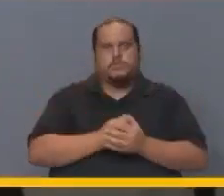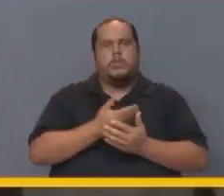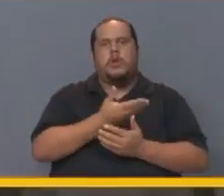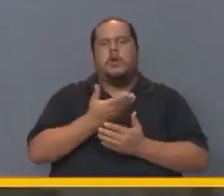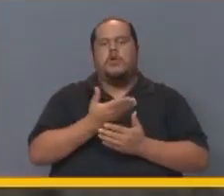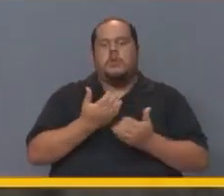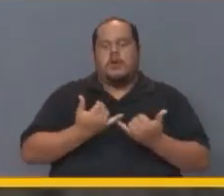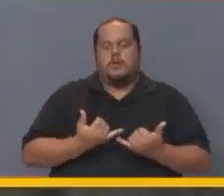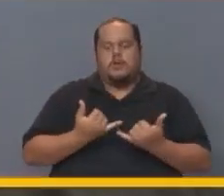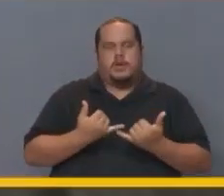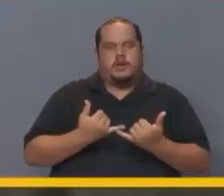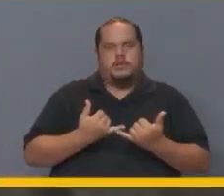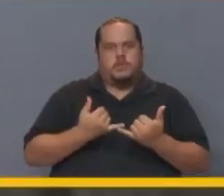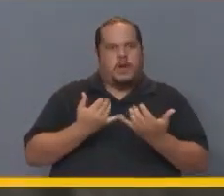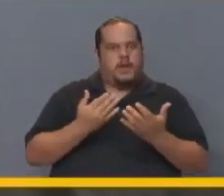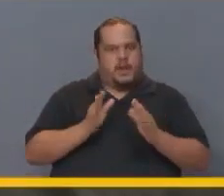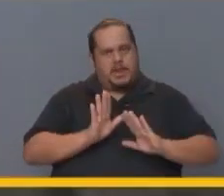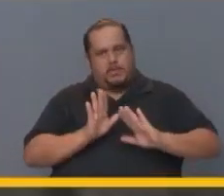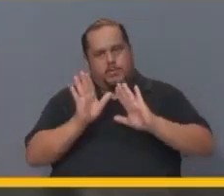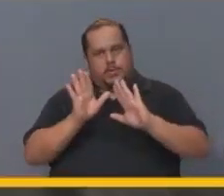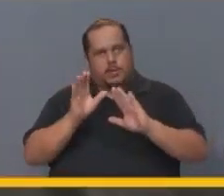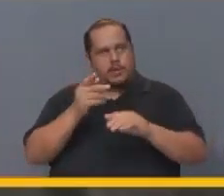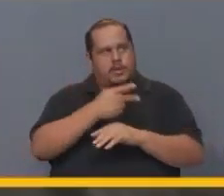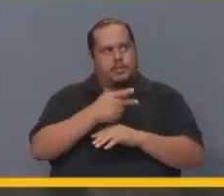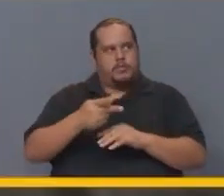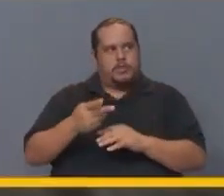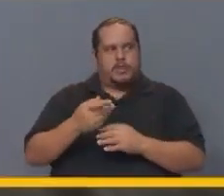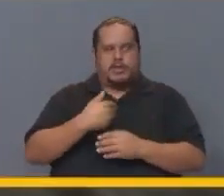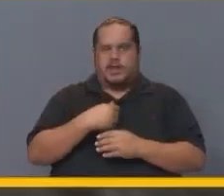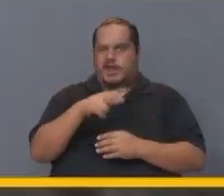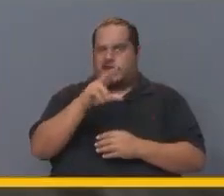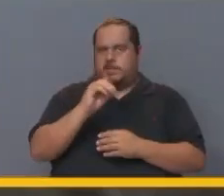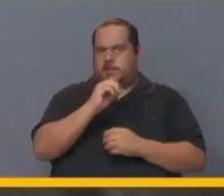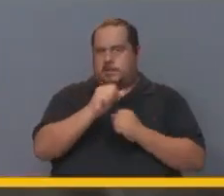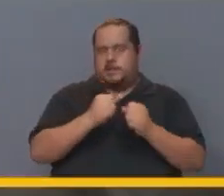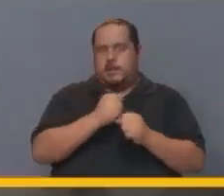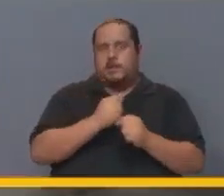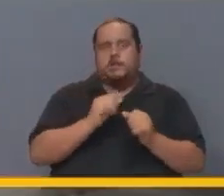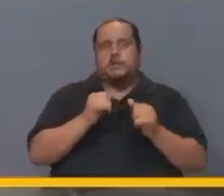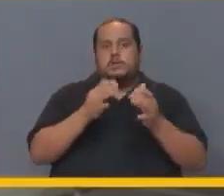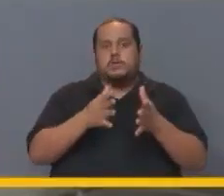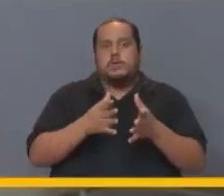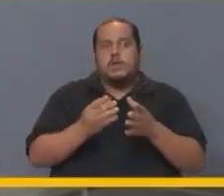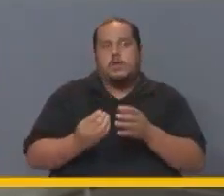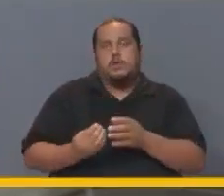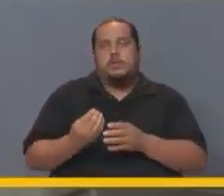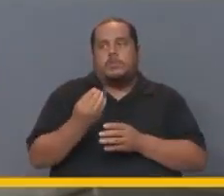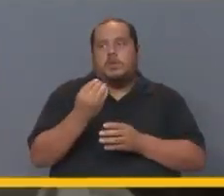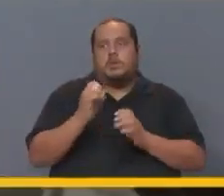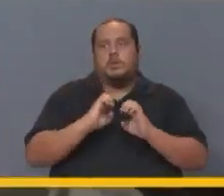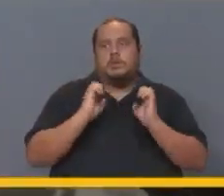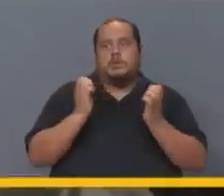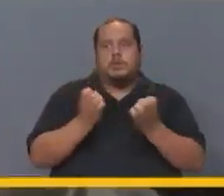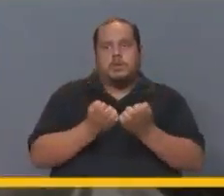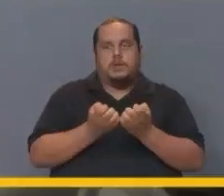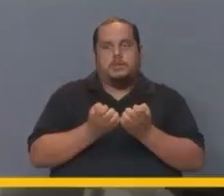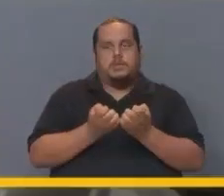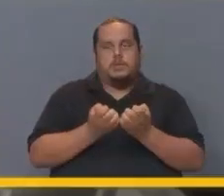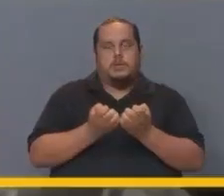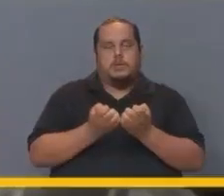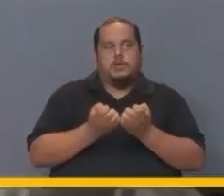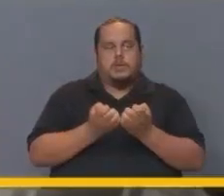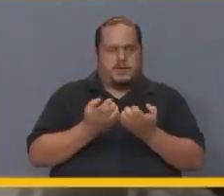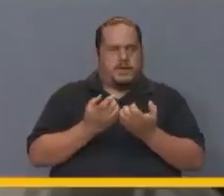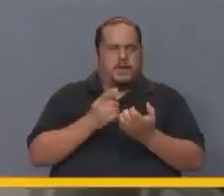el actual guardameta estelar de Punta Arenas FC tenía 30 años, el jugador más joven del equipo apenas estaba naciendo,